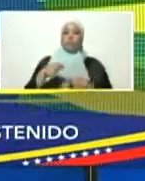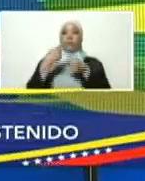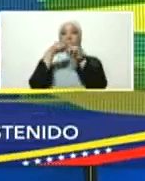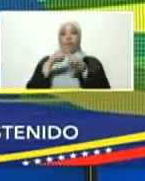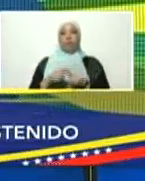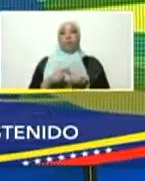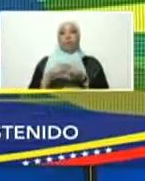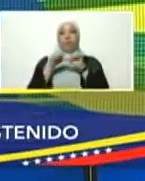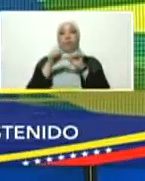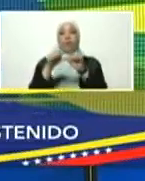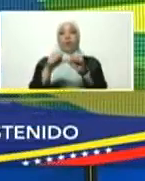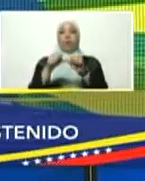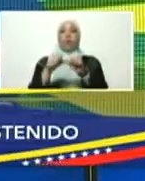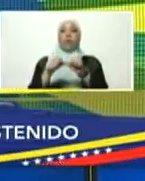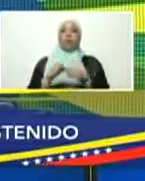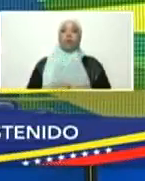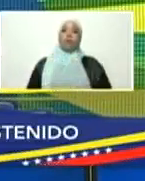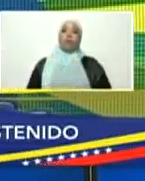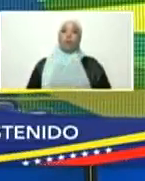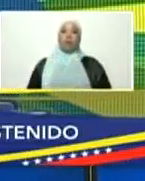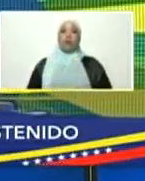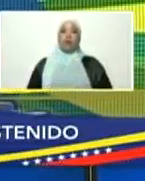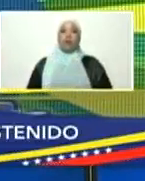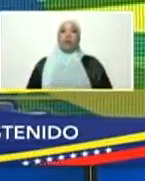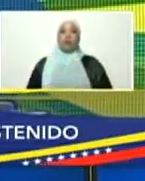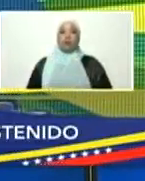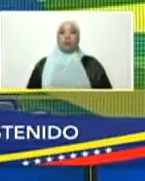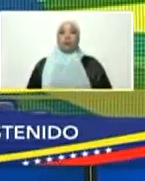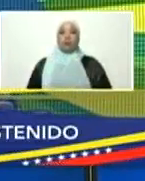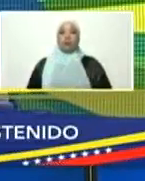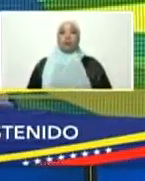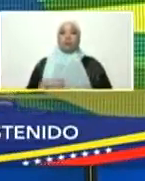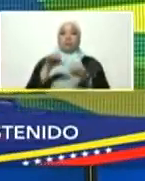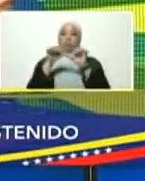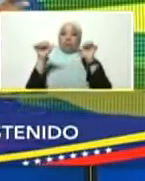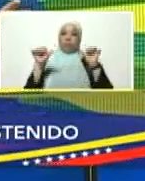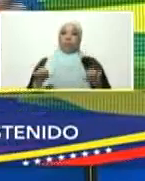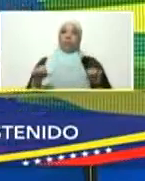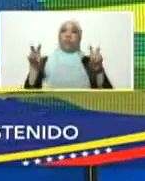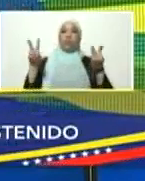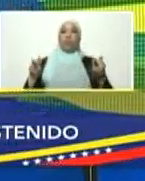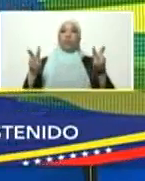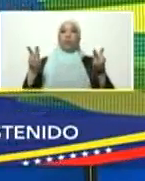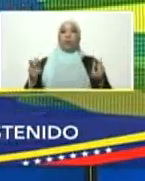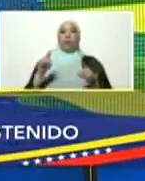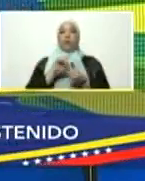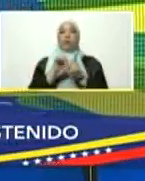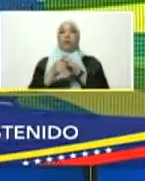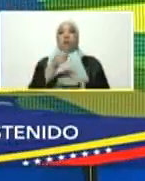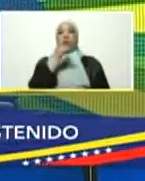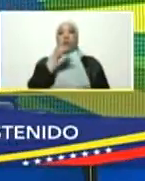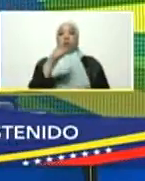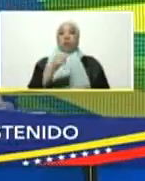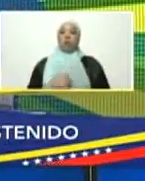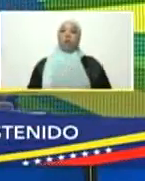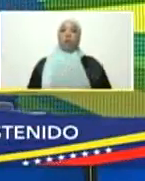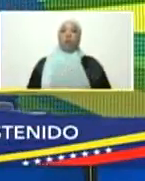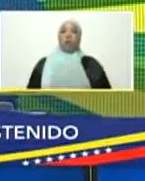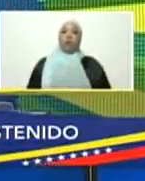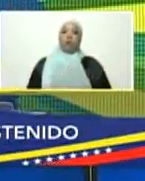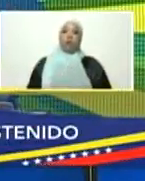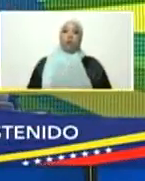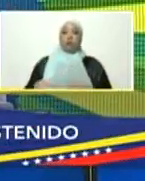Hemos constituido nuevos instrumentos, un nuevo sistema cambiario de mercado. Hay